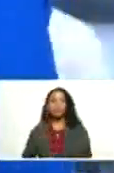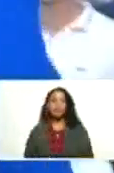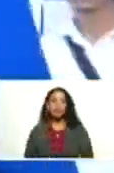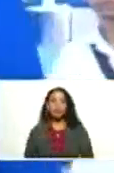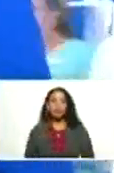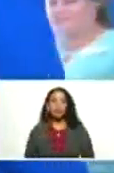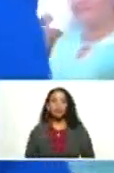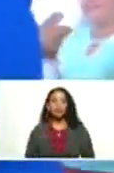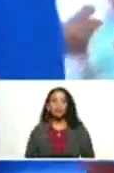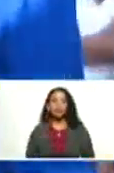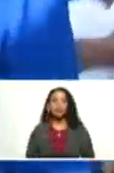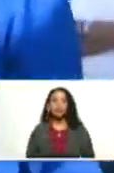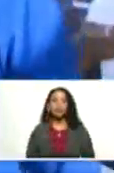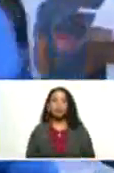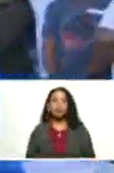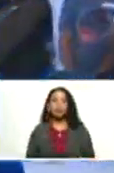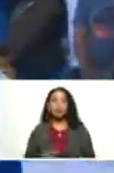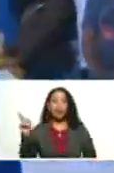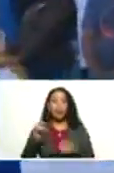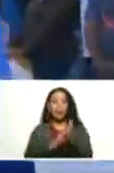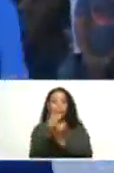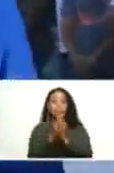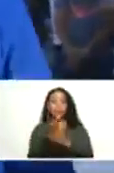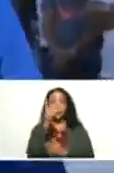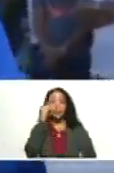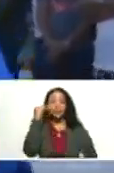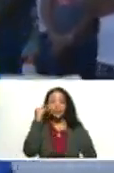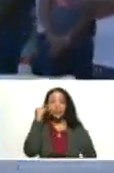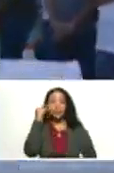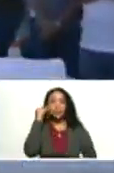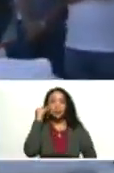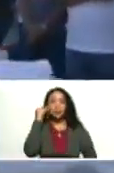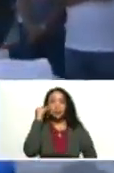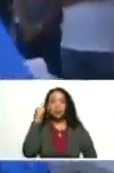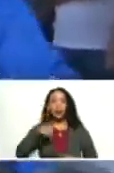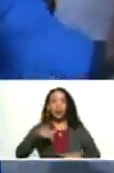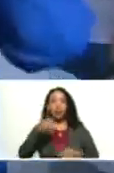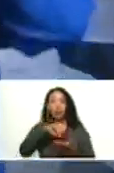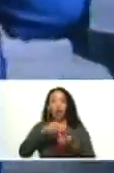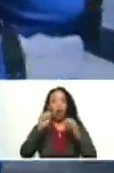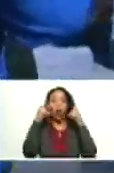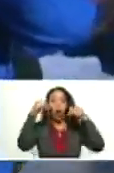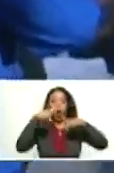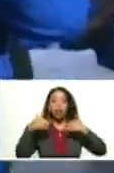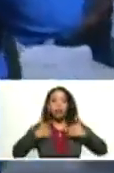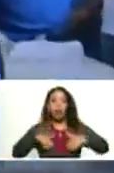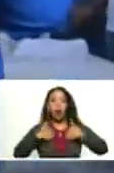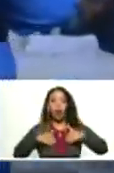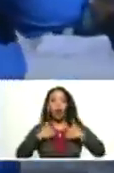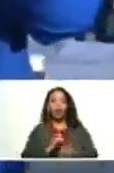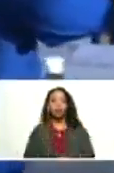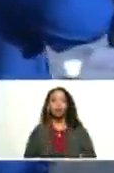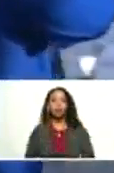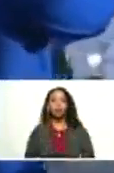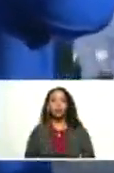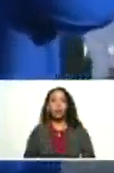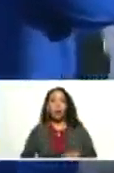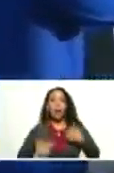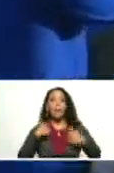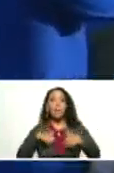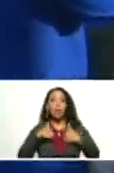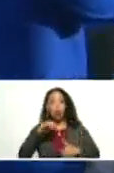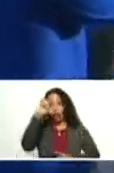el recorrido de emprendedores, emprendedoras, emprendimientos de La Guaira. Hoy miércoles, miércoles de